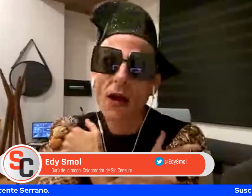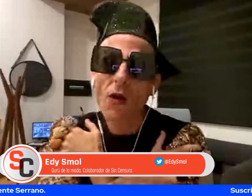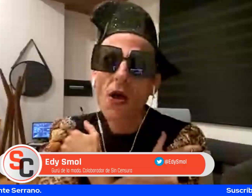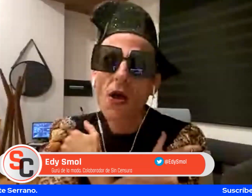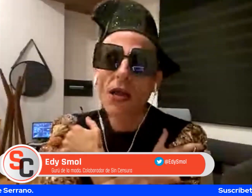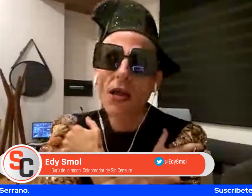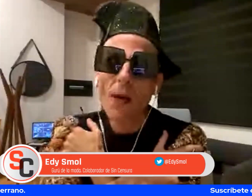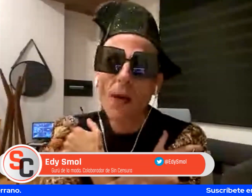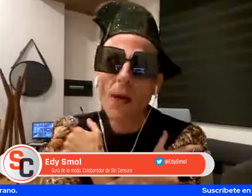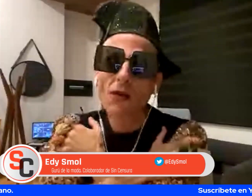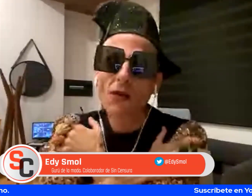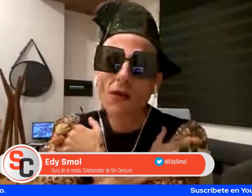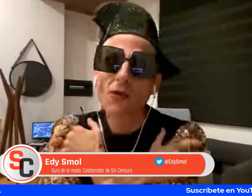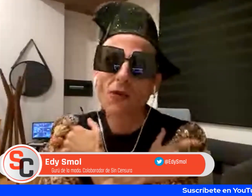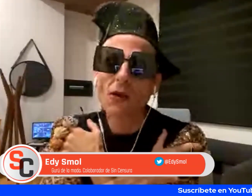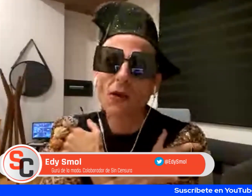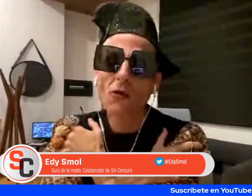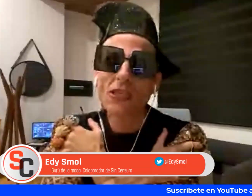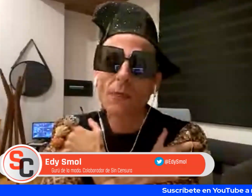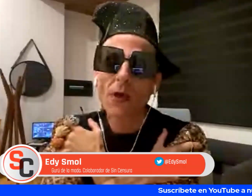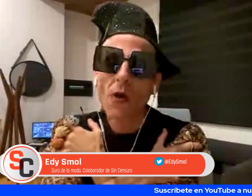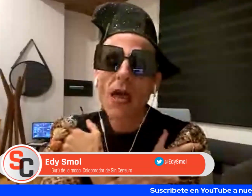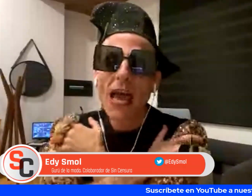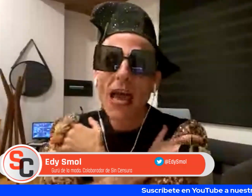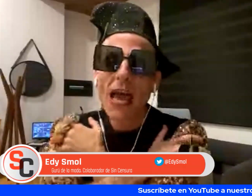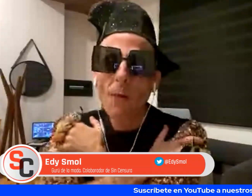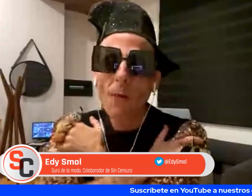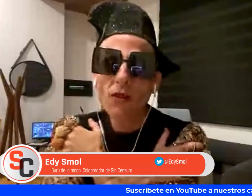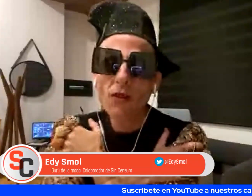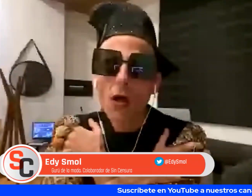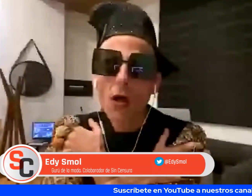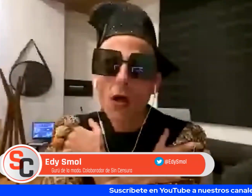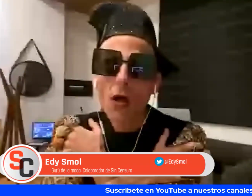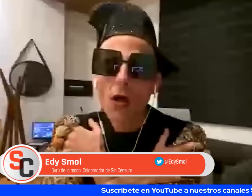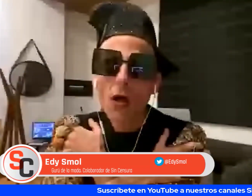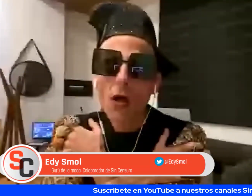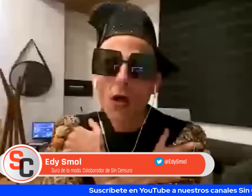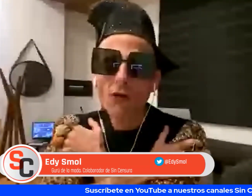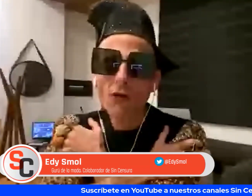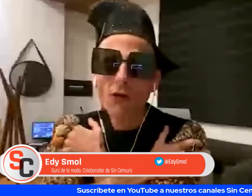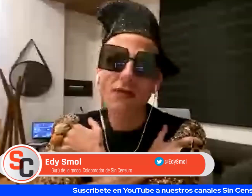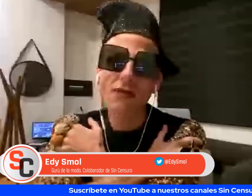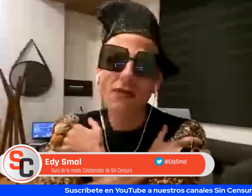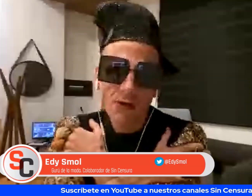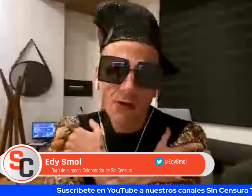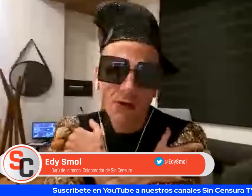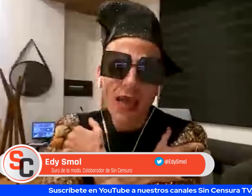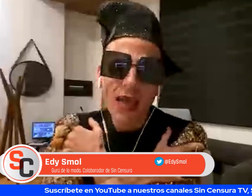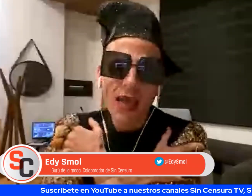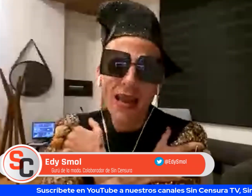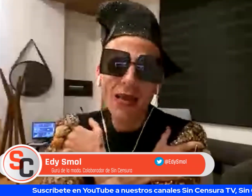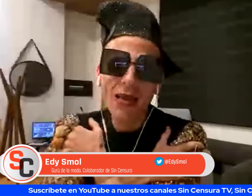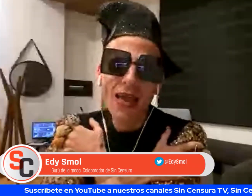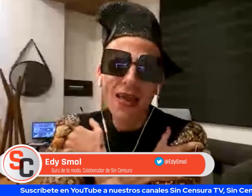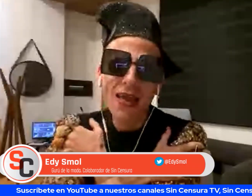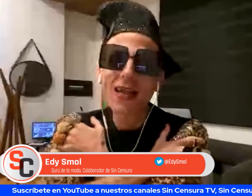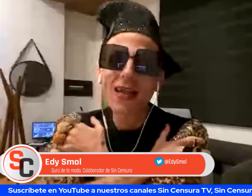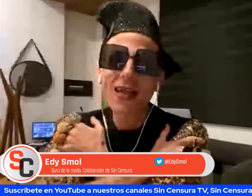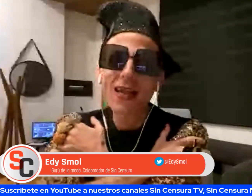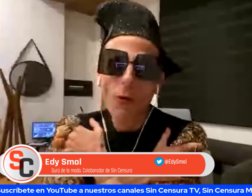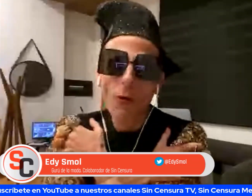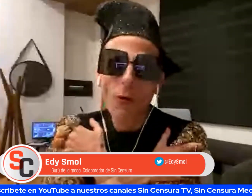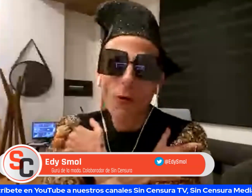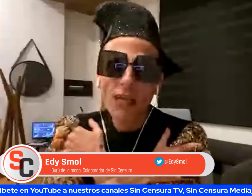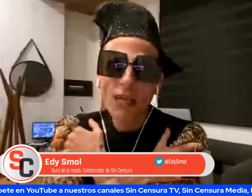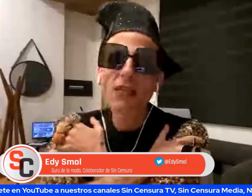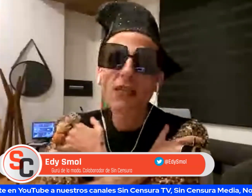centro de trabajo, ni en un país, ni en una ciudad, ni en un municipio. Es momento de que abramos conciencias, abramos la mente,